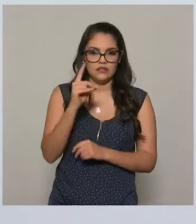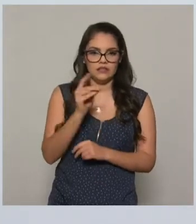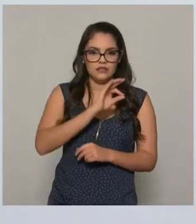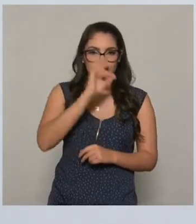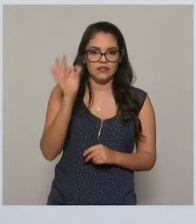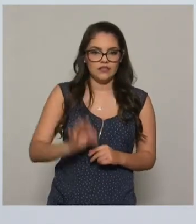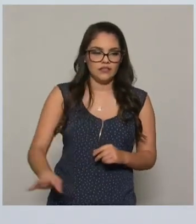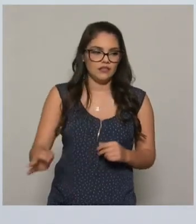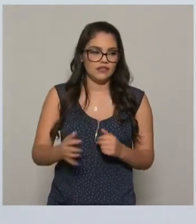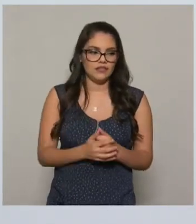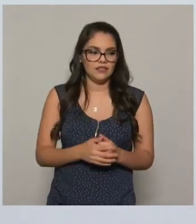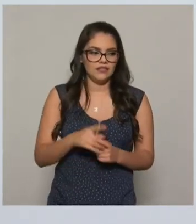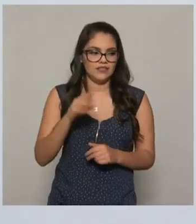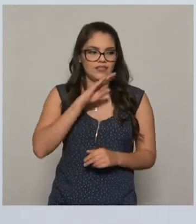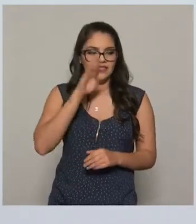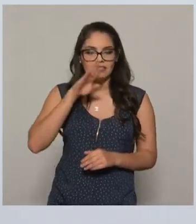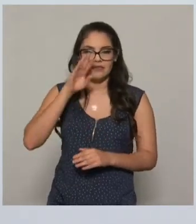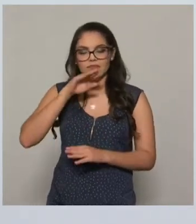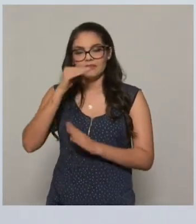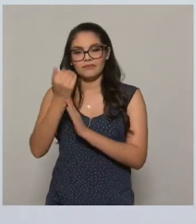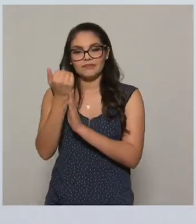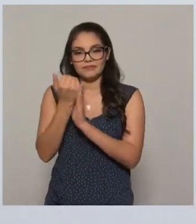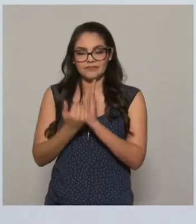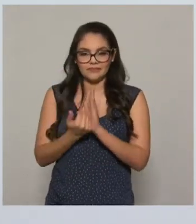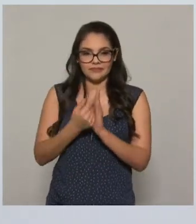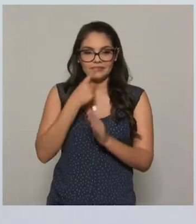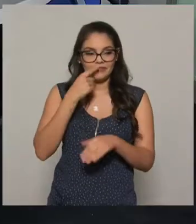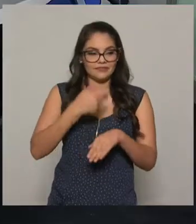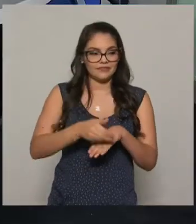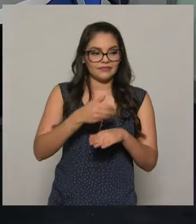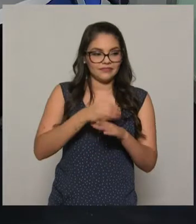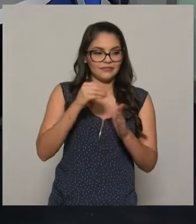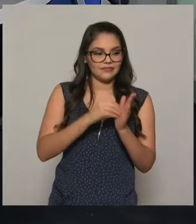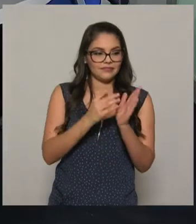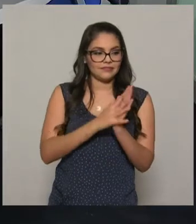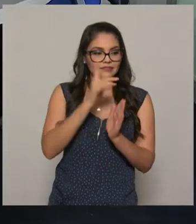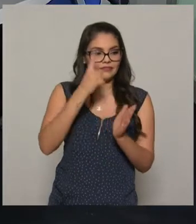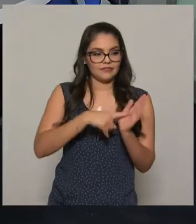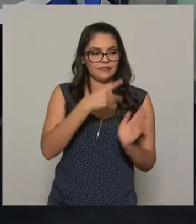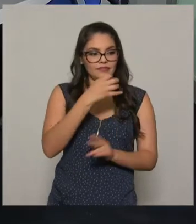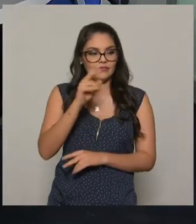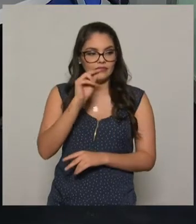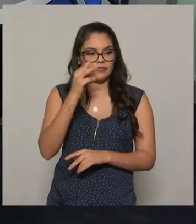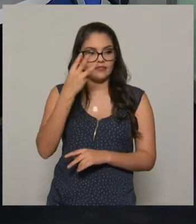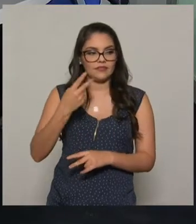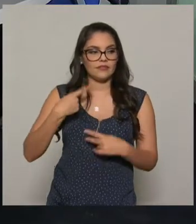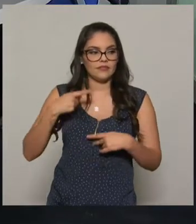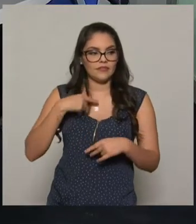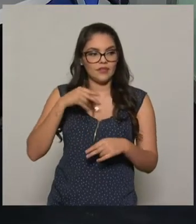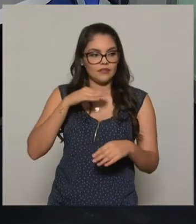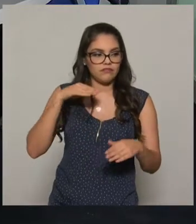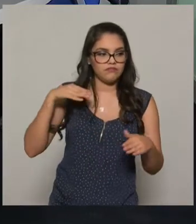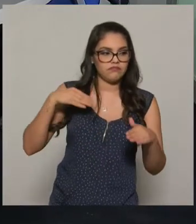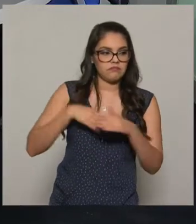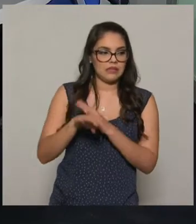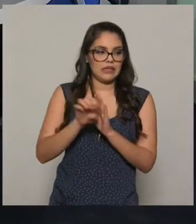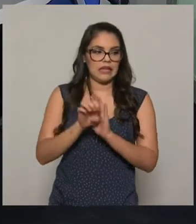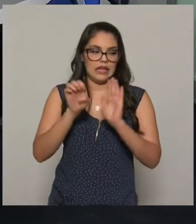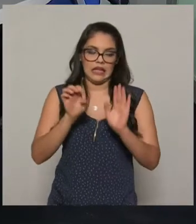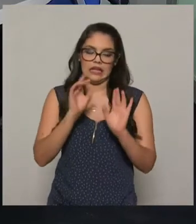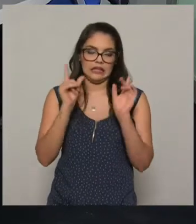muertes. Ya comentamos con tus datos que traes, Ernesto, que son 1,483 personas atropelladas, nada más por poner un